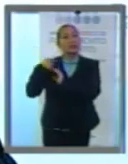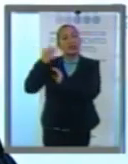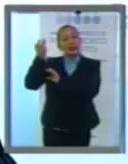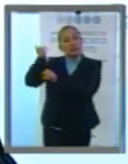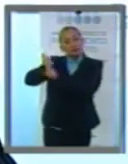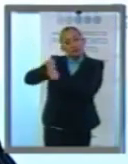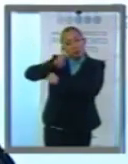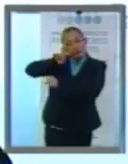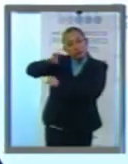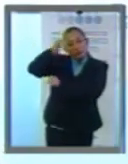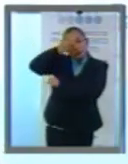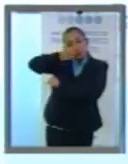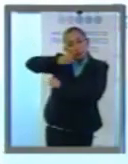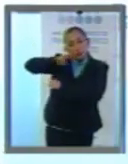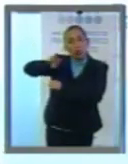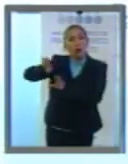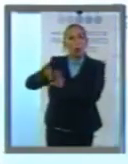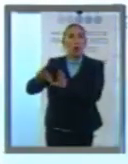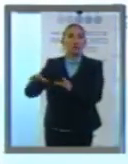estudia no solamente